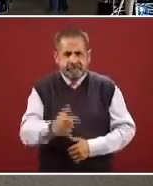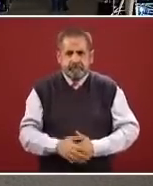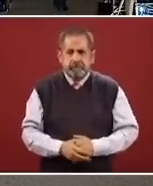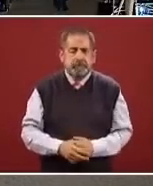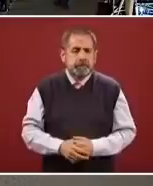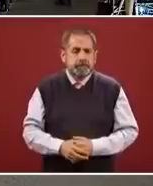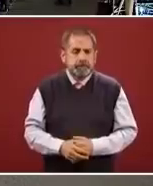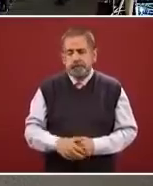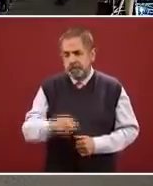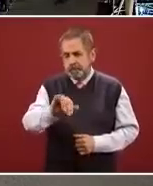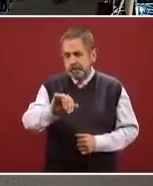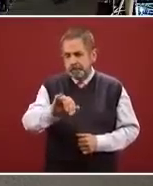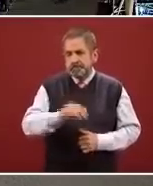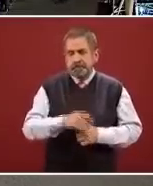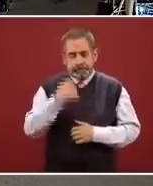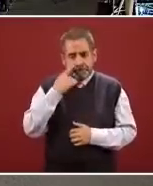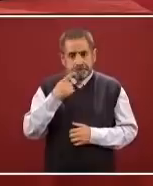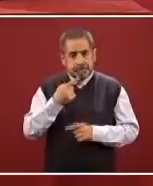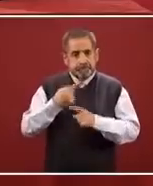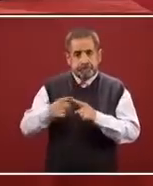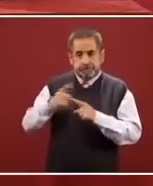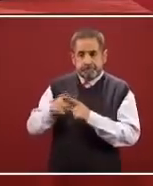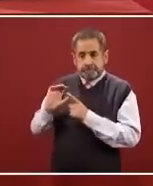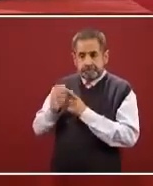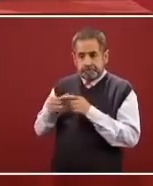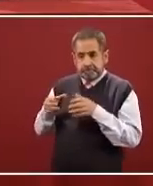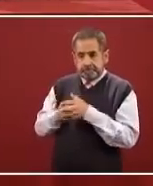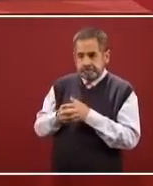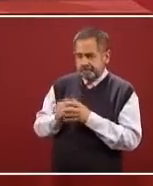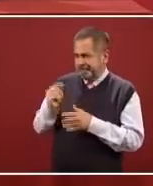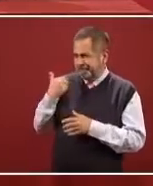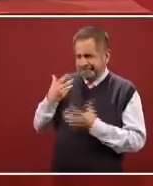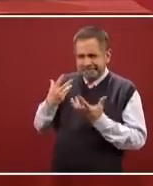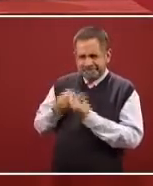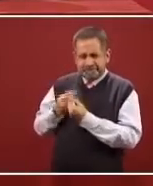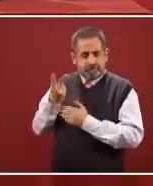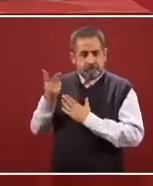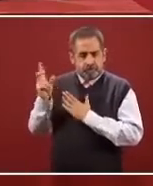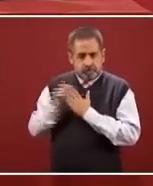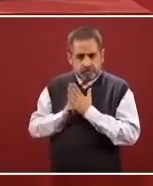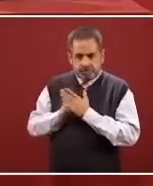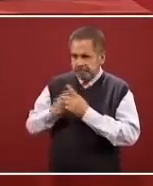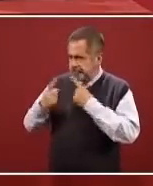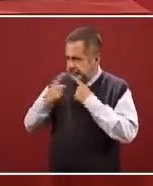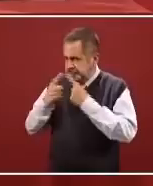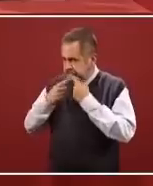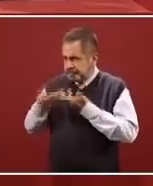los diferentes comités en los cuales hemos estado reunidos los últimos más de 2 meses,